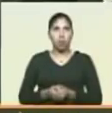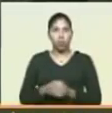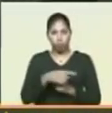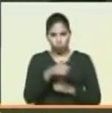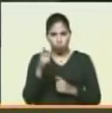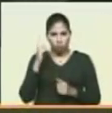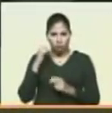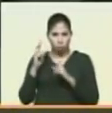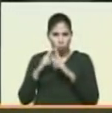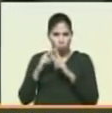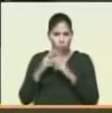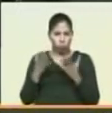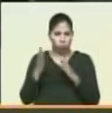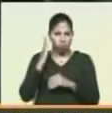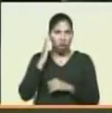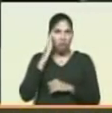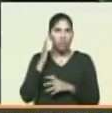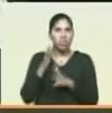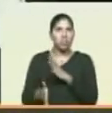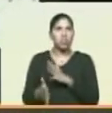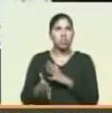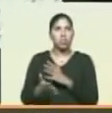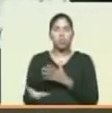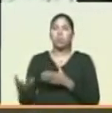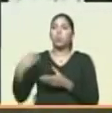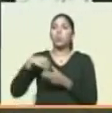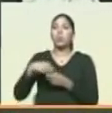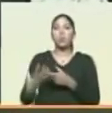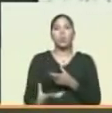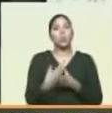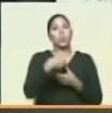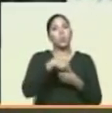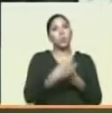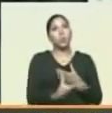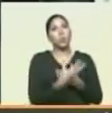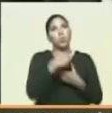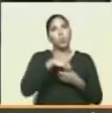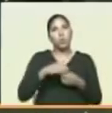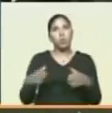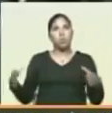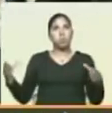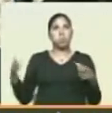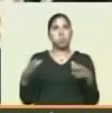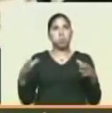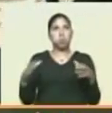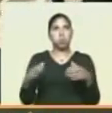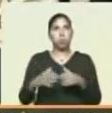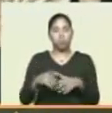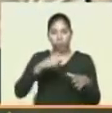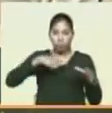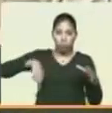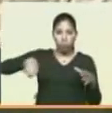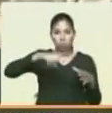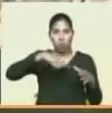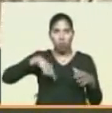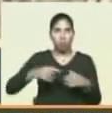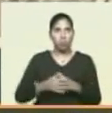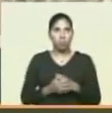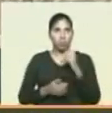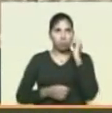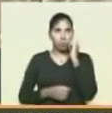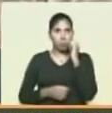conocen, es aglutinar en circuitos productivos a lo interno y a lo externo, que es lo que no alcanzó